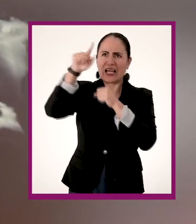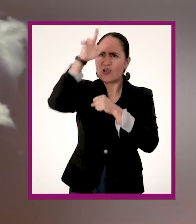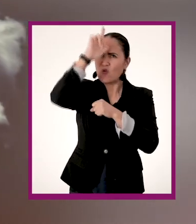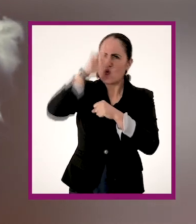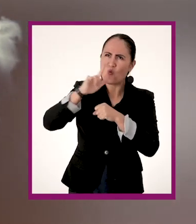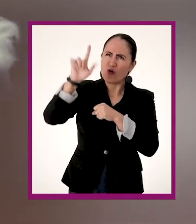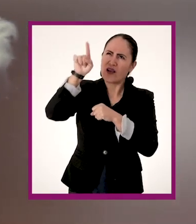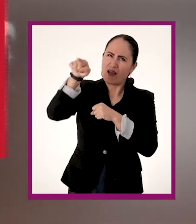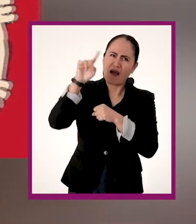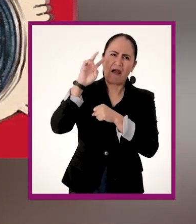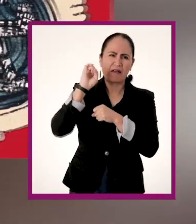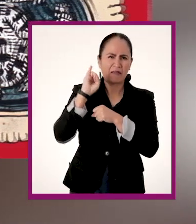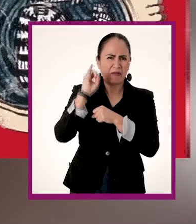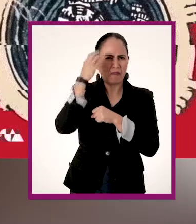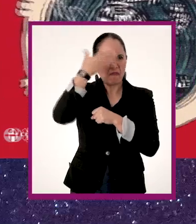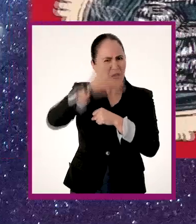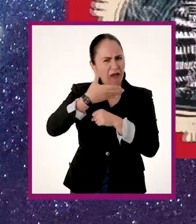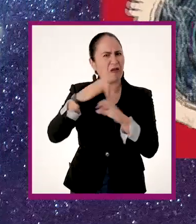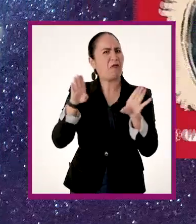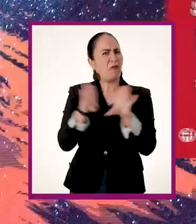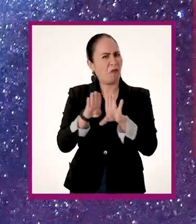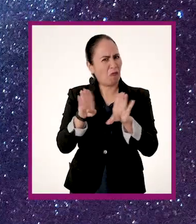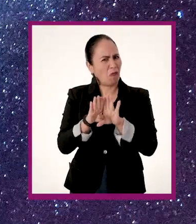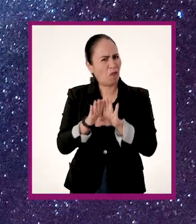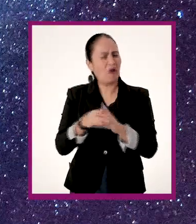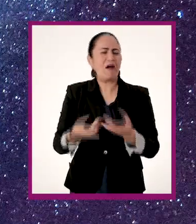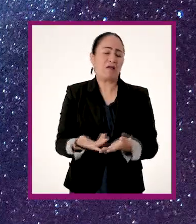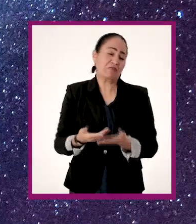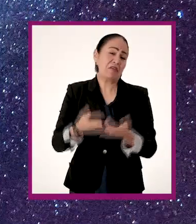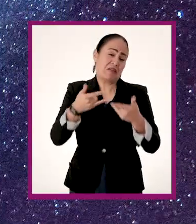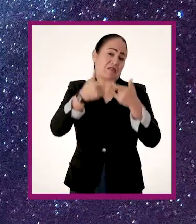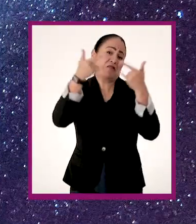la cara de la luna. El mito cuenta